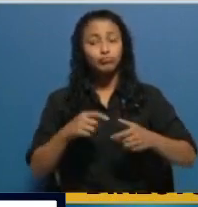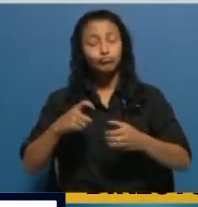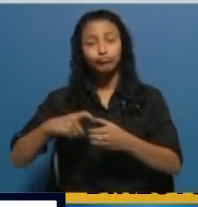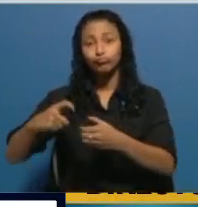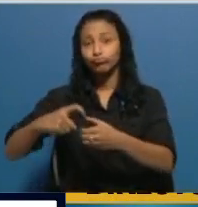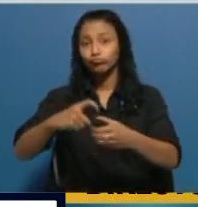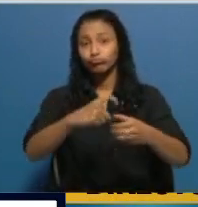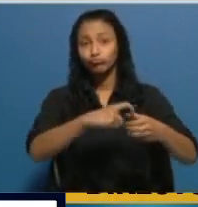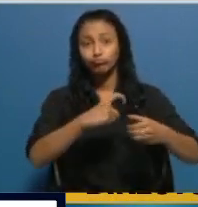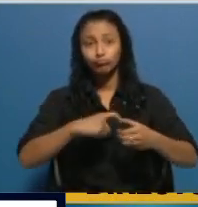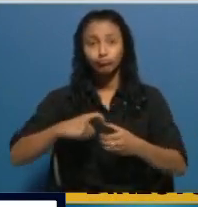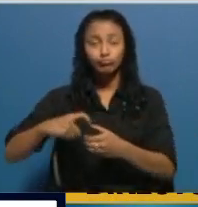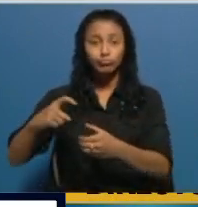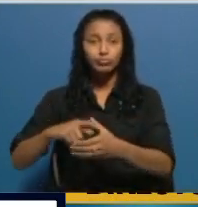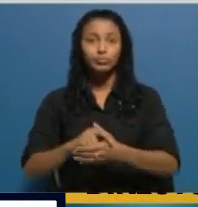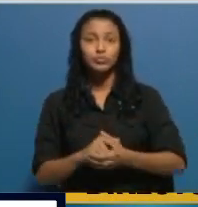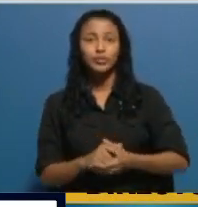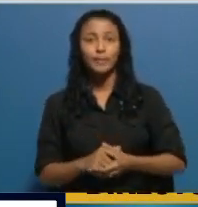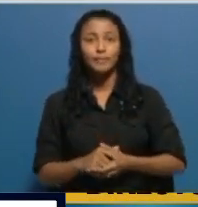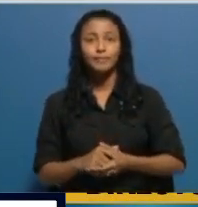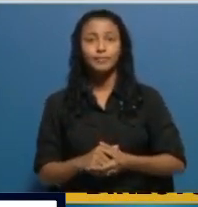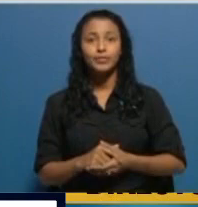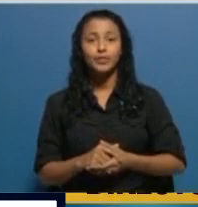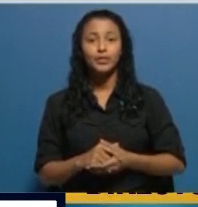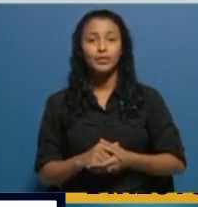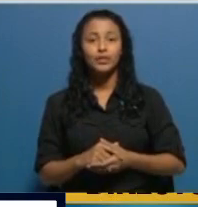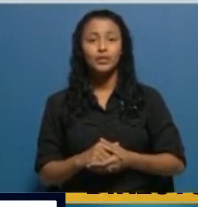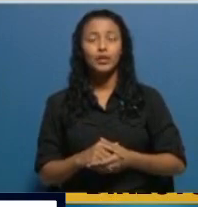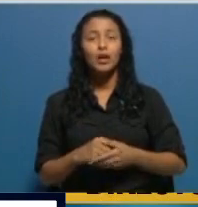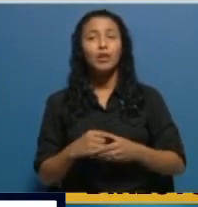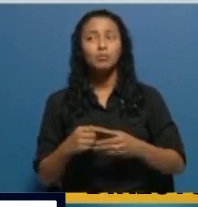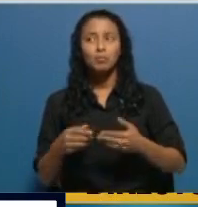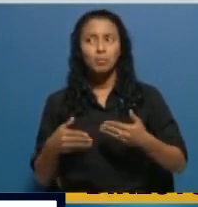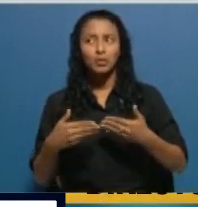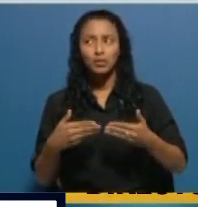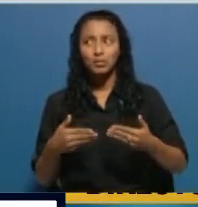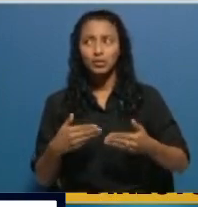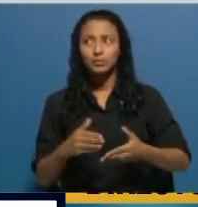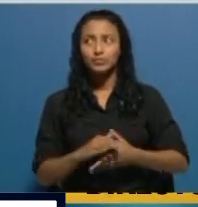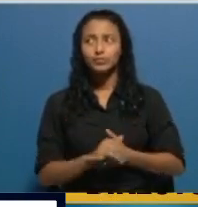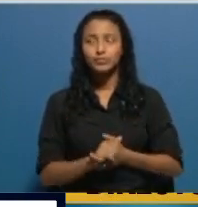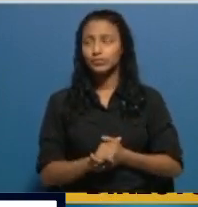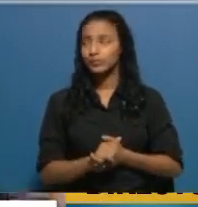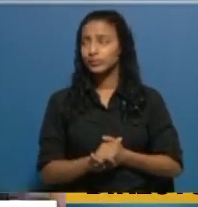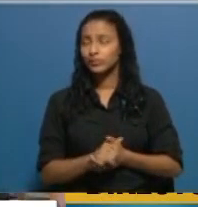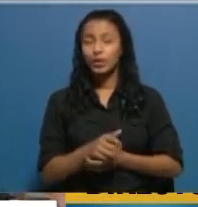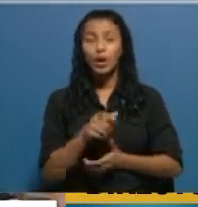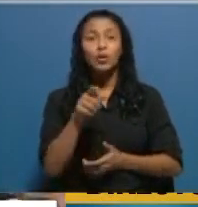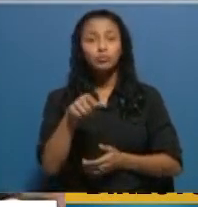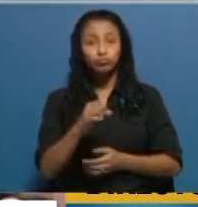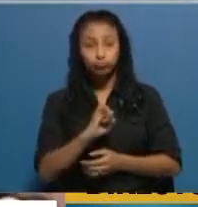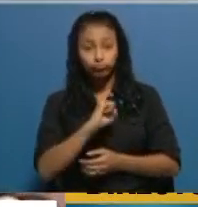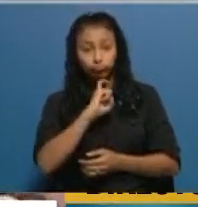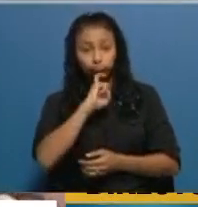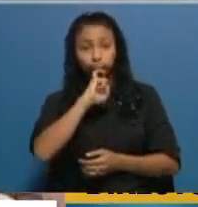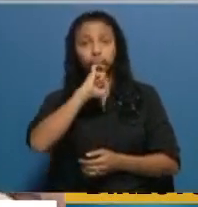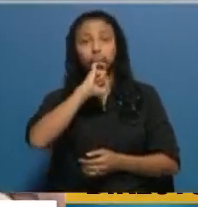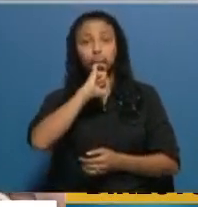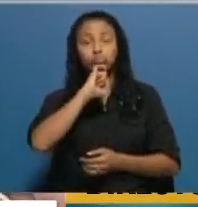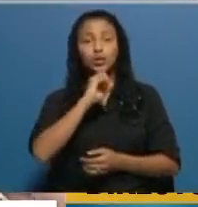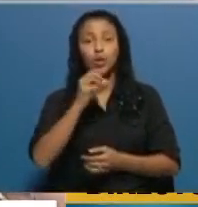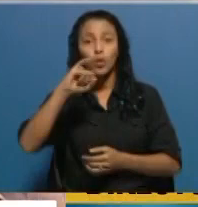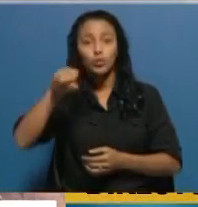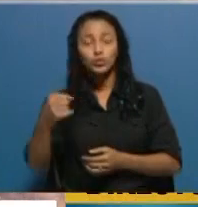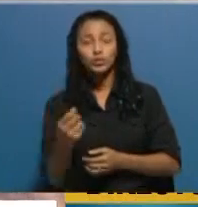y organismos internacionales acreditados en panamá su excelencia reverendísima monseñor josé domingo